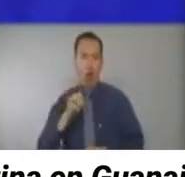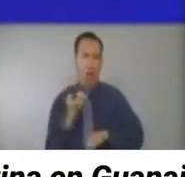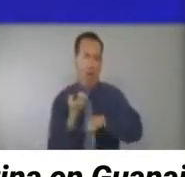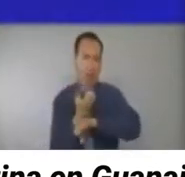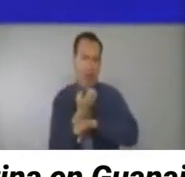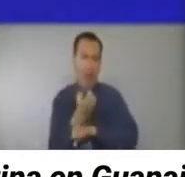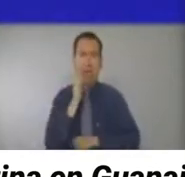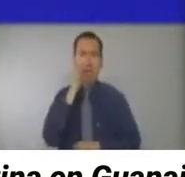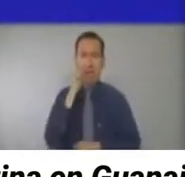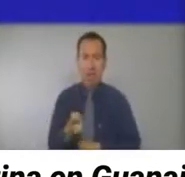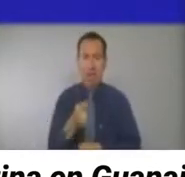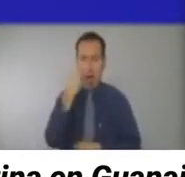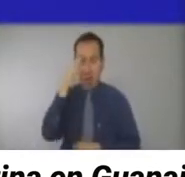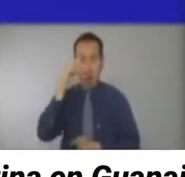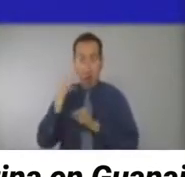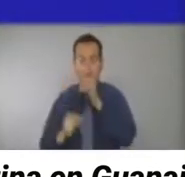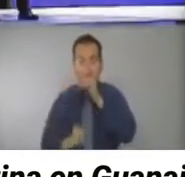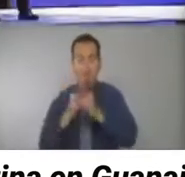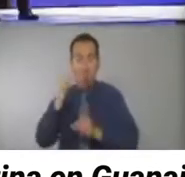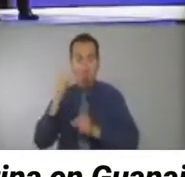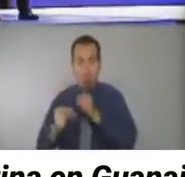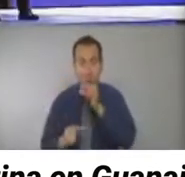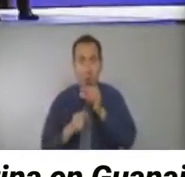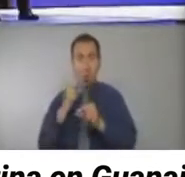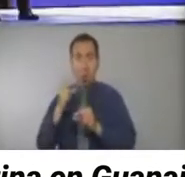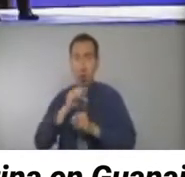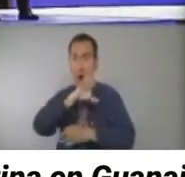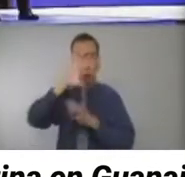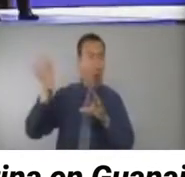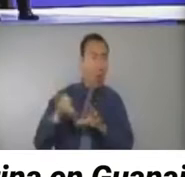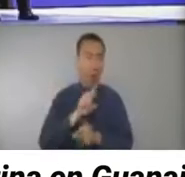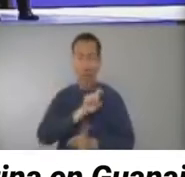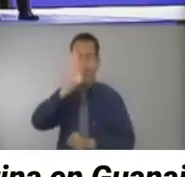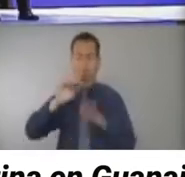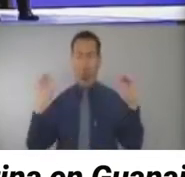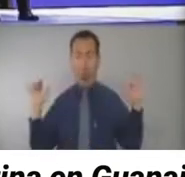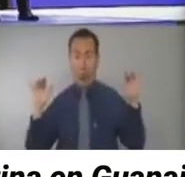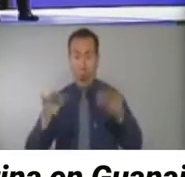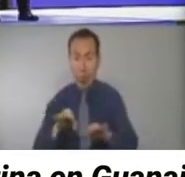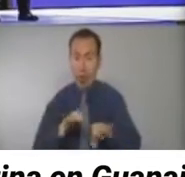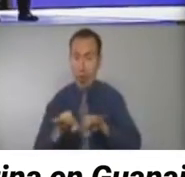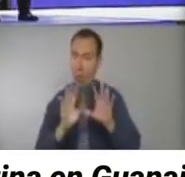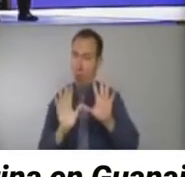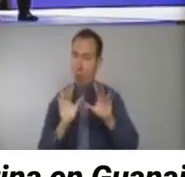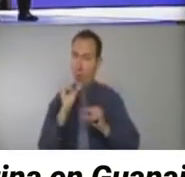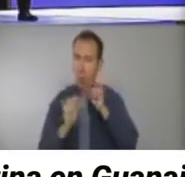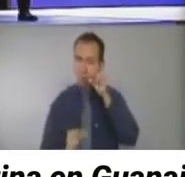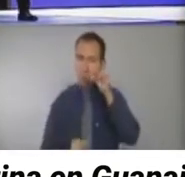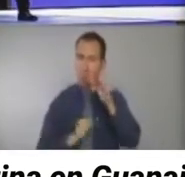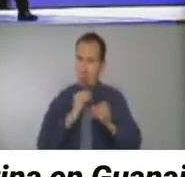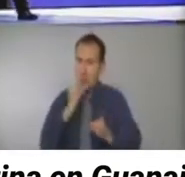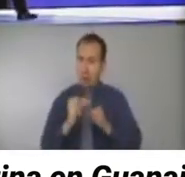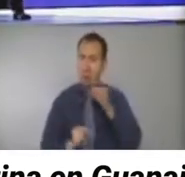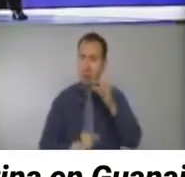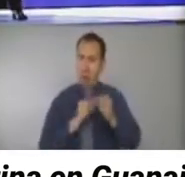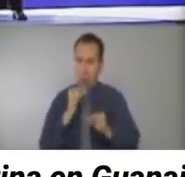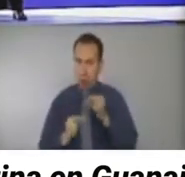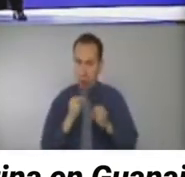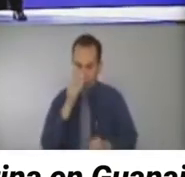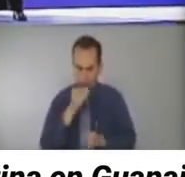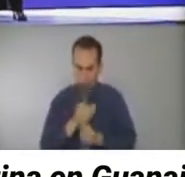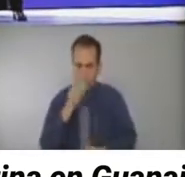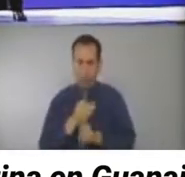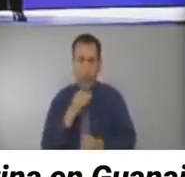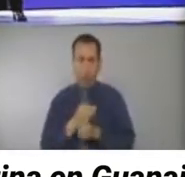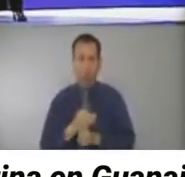lo componen calzado vestido servicio de apoyo a negocios restaurantes y hospedajes plazas comerciales todos ellos